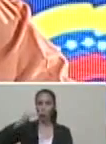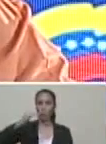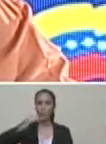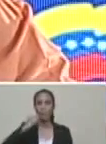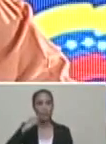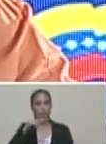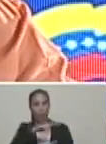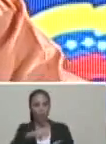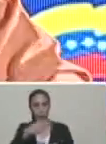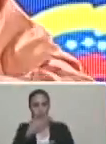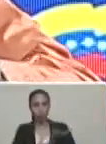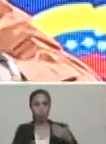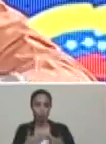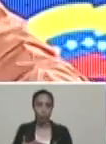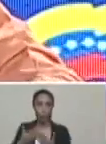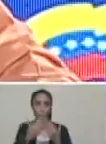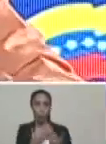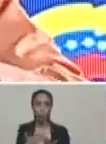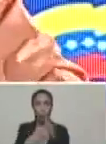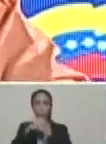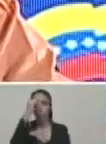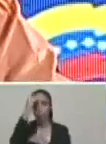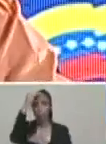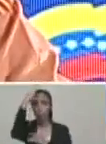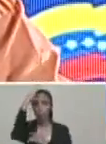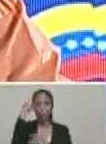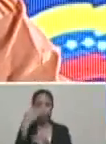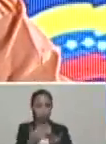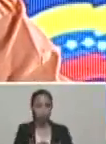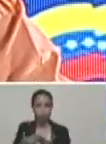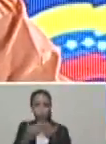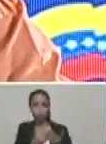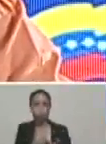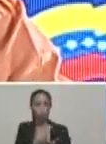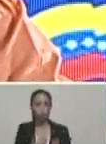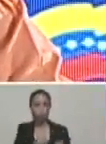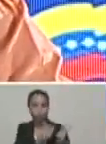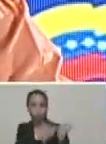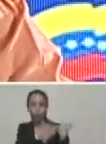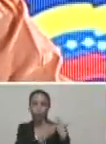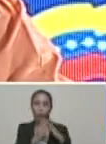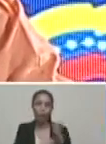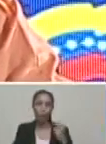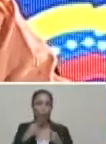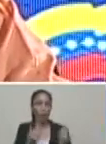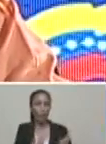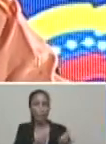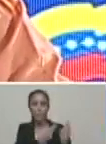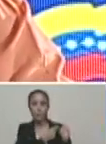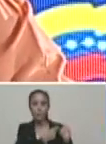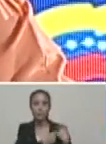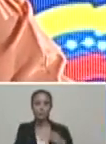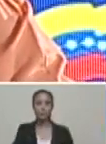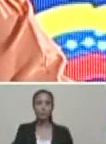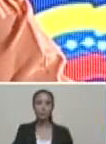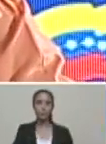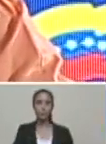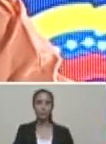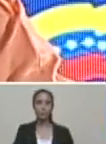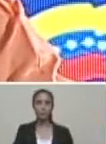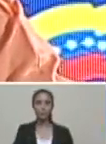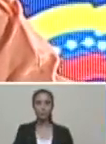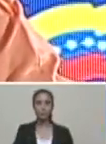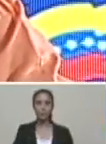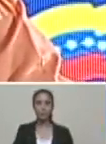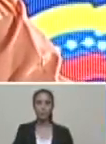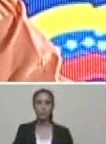leímos, estudiamos y ratificamos con ella el compromiso y la declaración del compañero Raúl y del